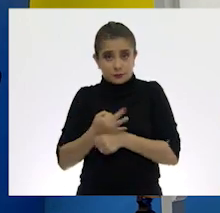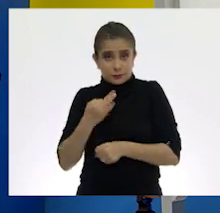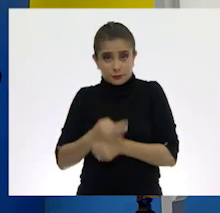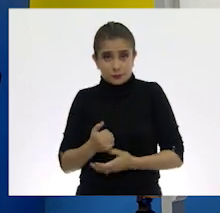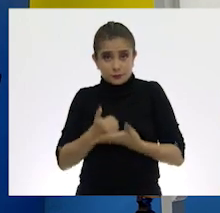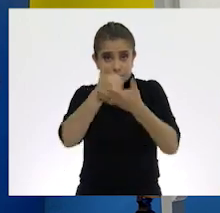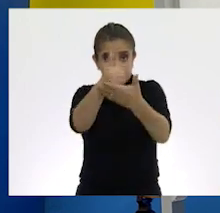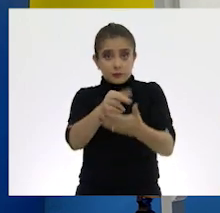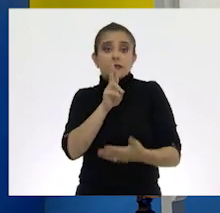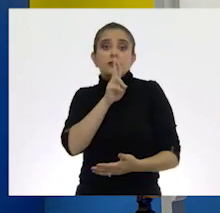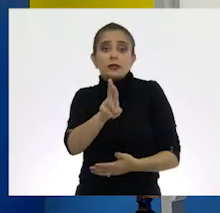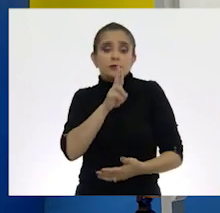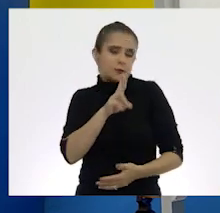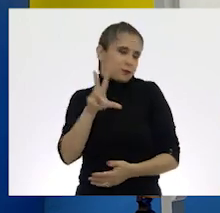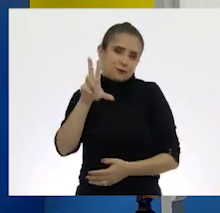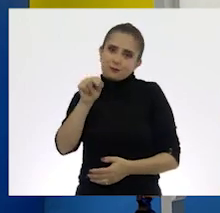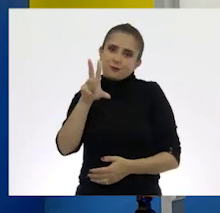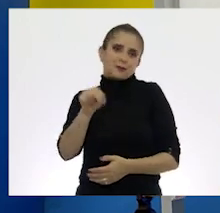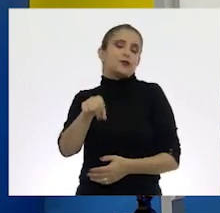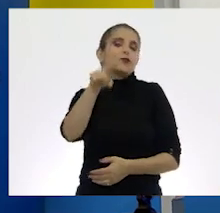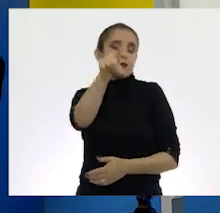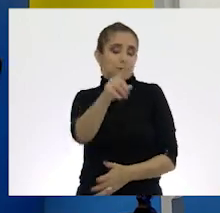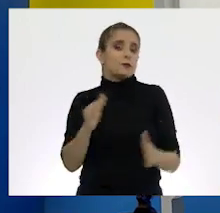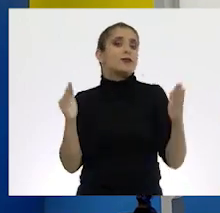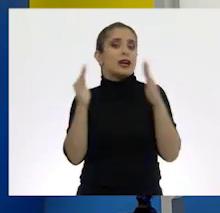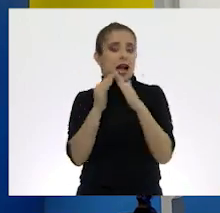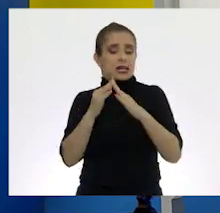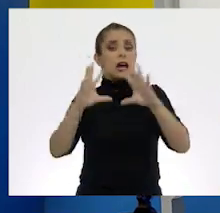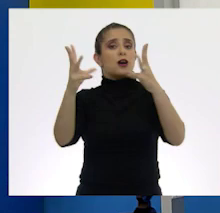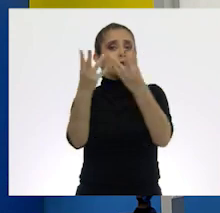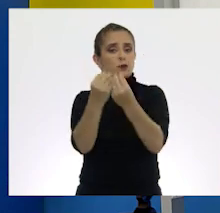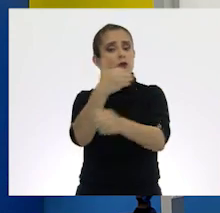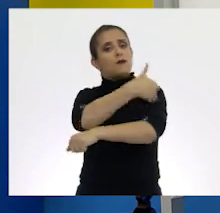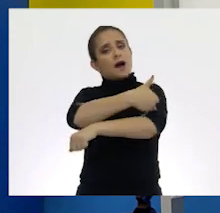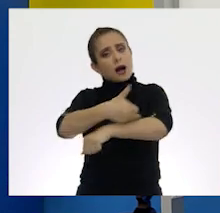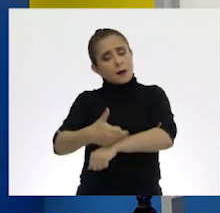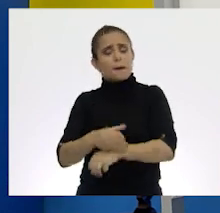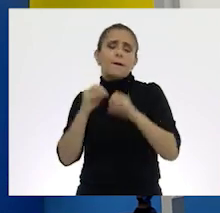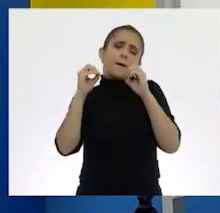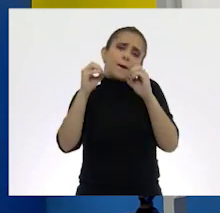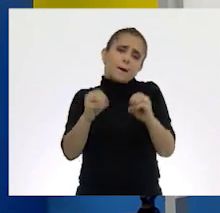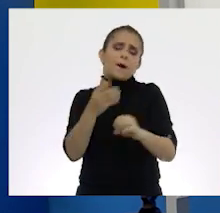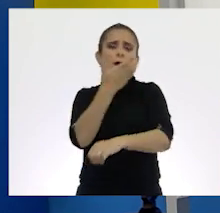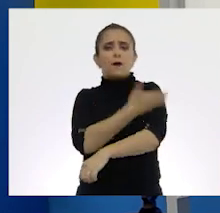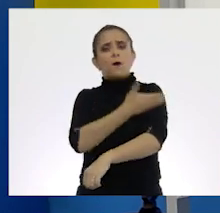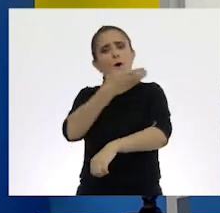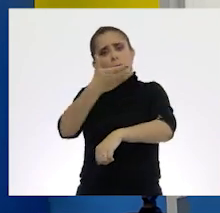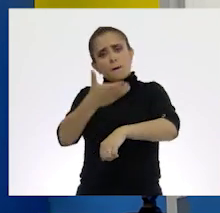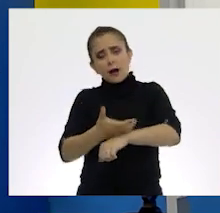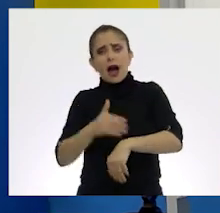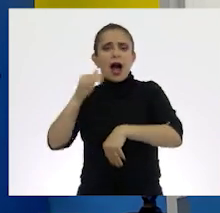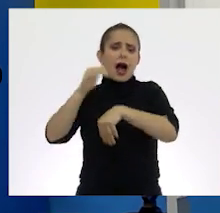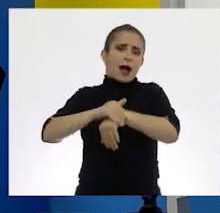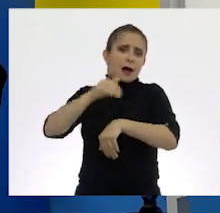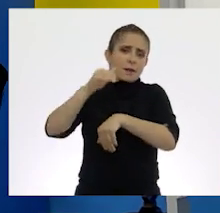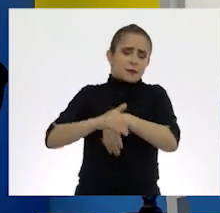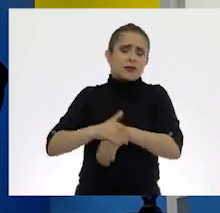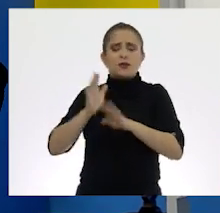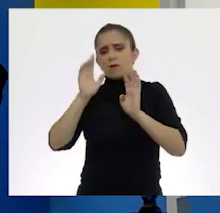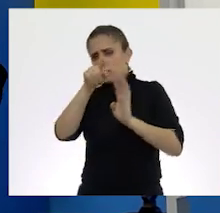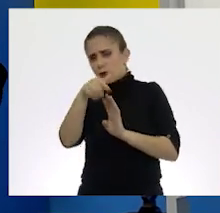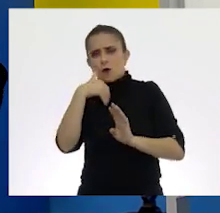es que en casa, por equipos, es decir, en familia, con algunos acompañantes, tanto amigos como